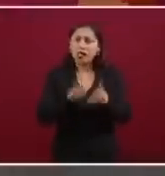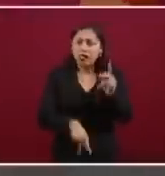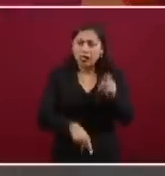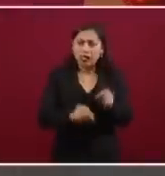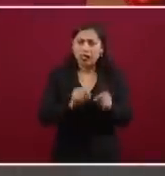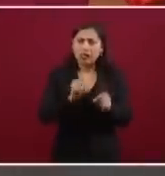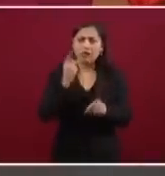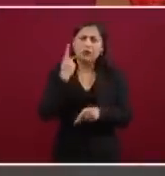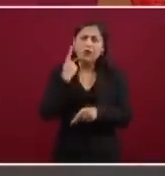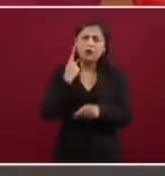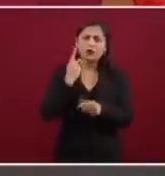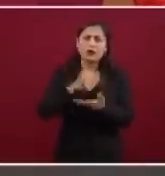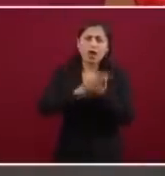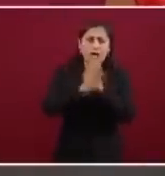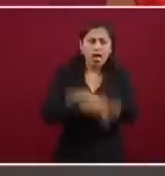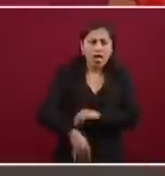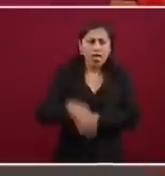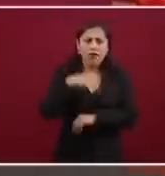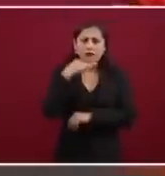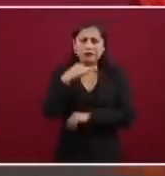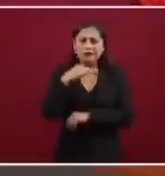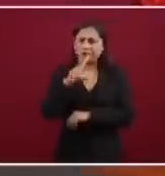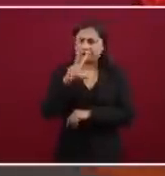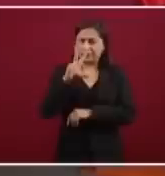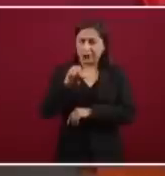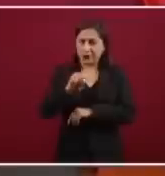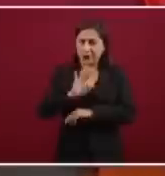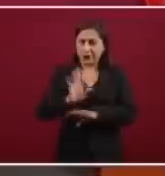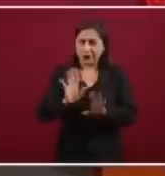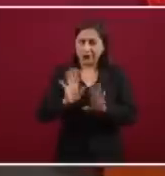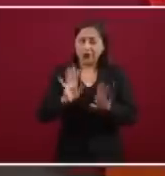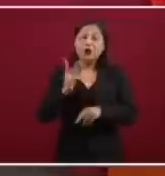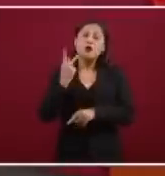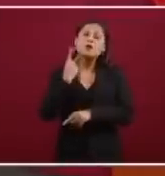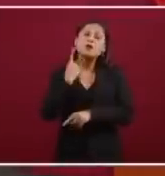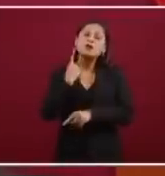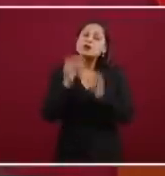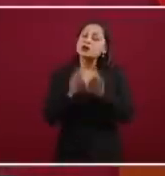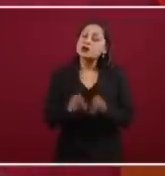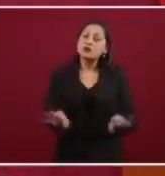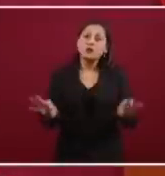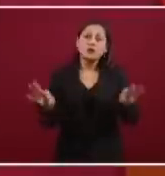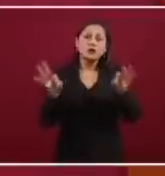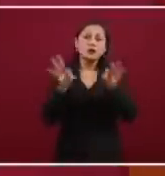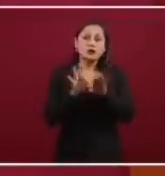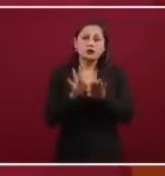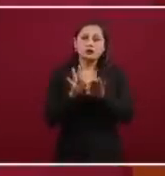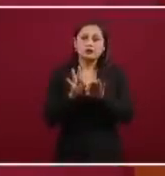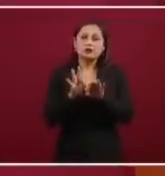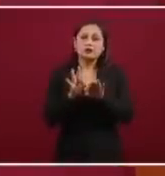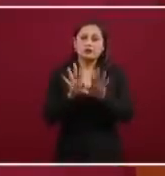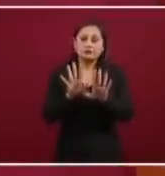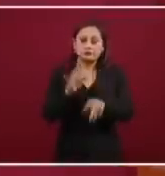Claro que es importante la política. Uno de los problemas que tuvieron,